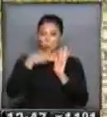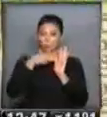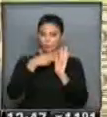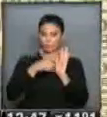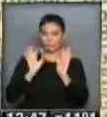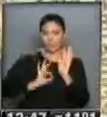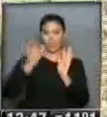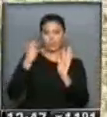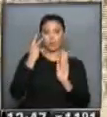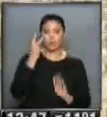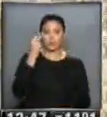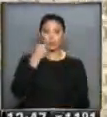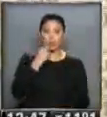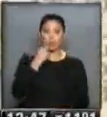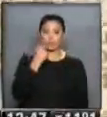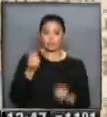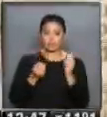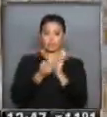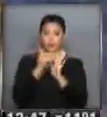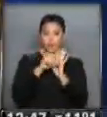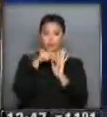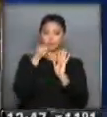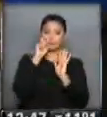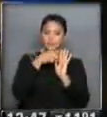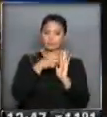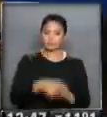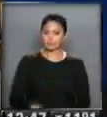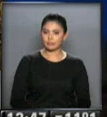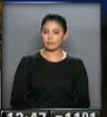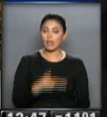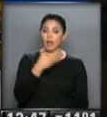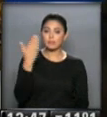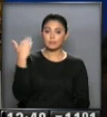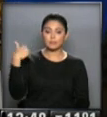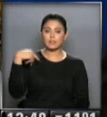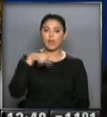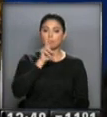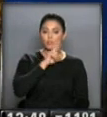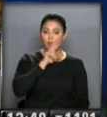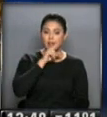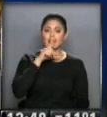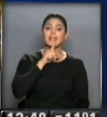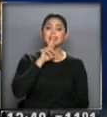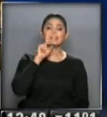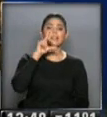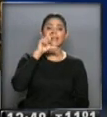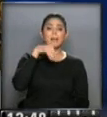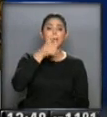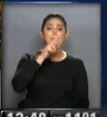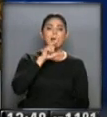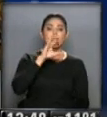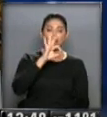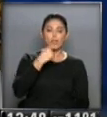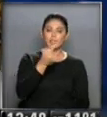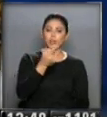2011 que establece su prohibición en las últimas horas Susana trimarco afirmó que el dinero que recibe para la